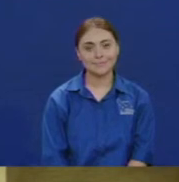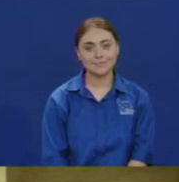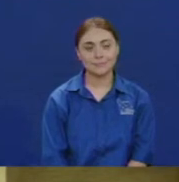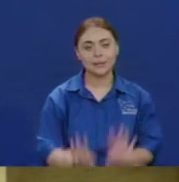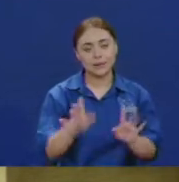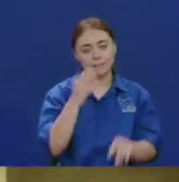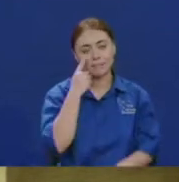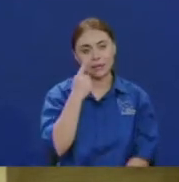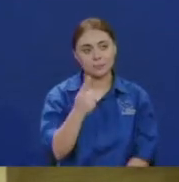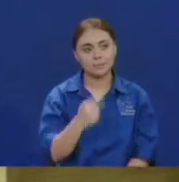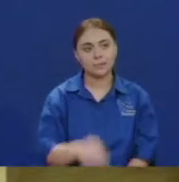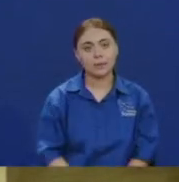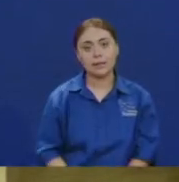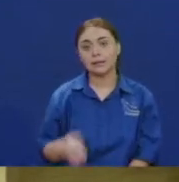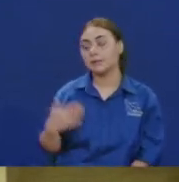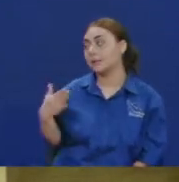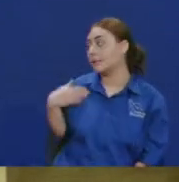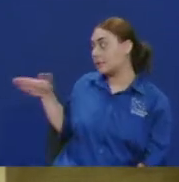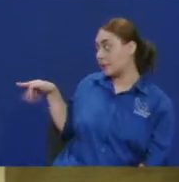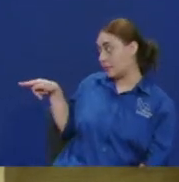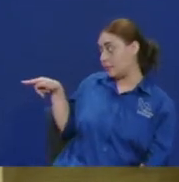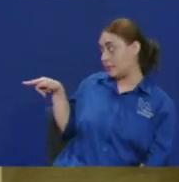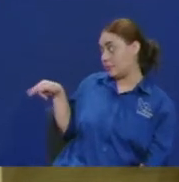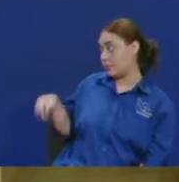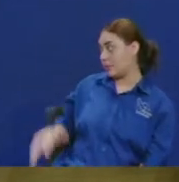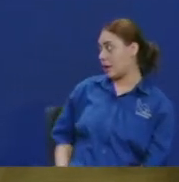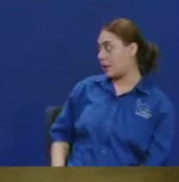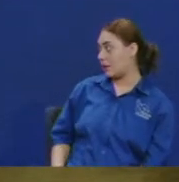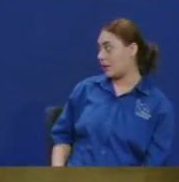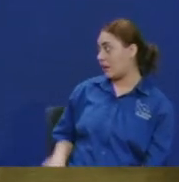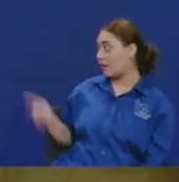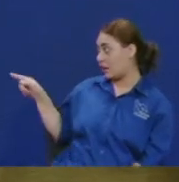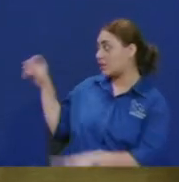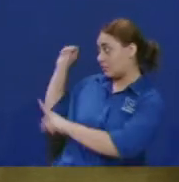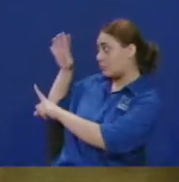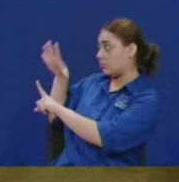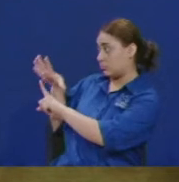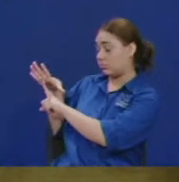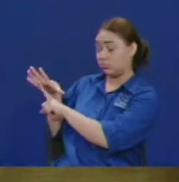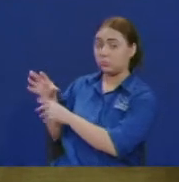Mira a ese hermanito que está a la par tuya, el Señor lo tiene bien bendecido.